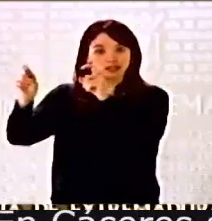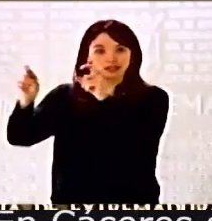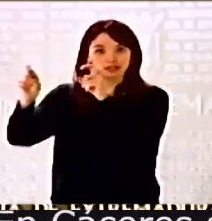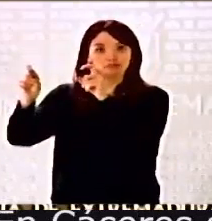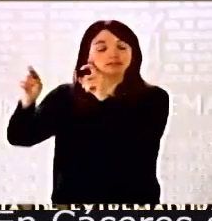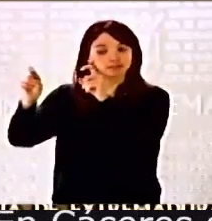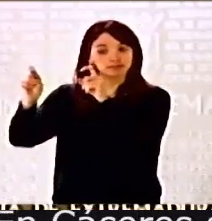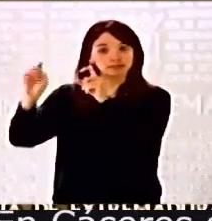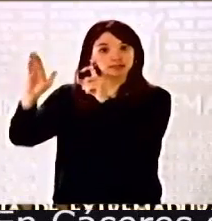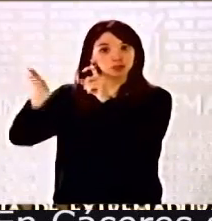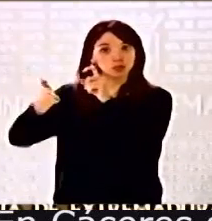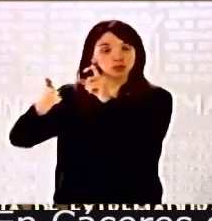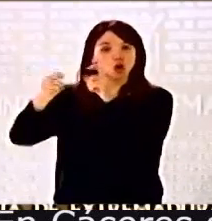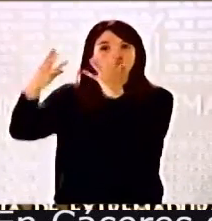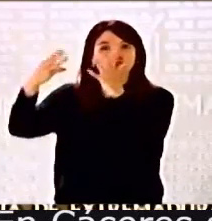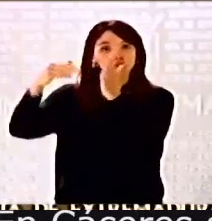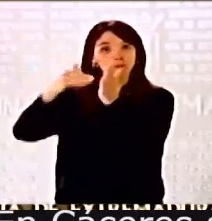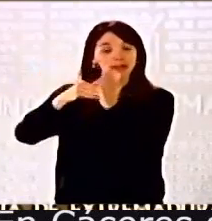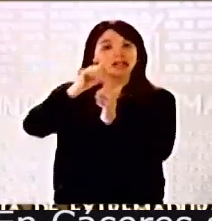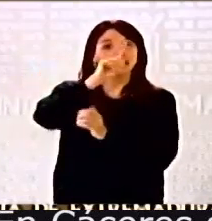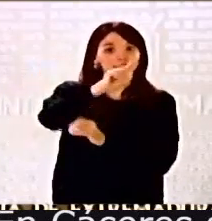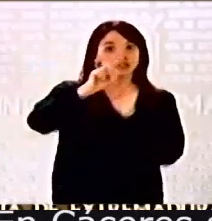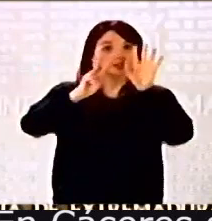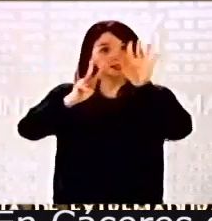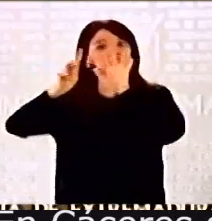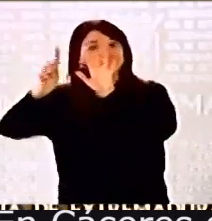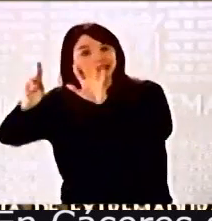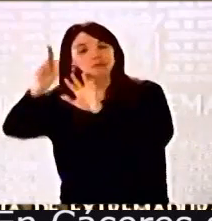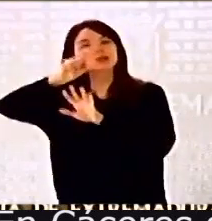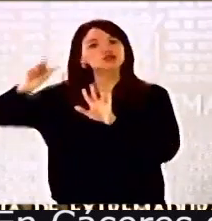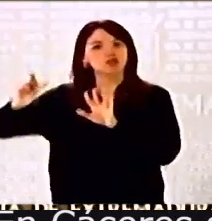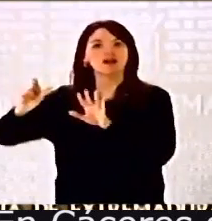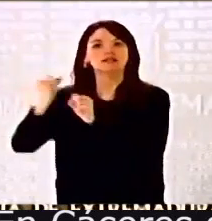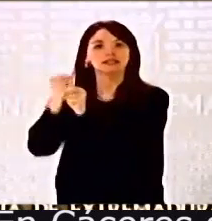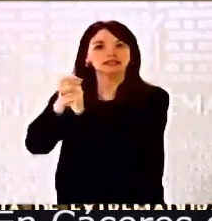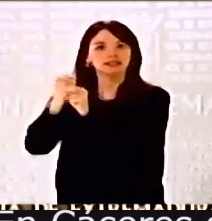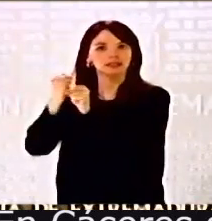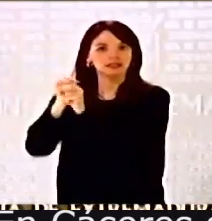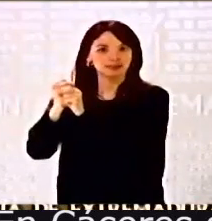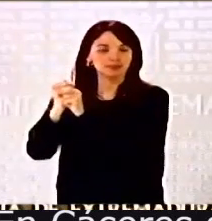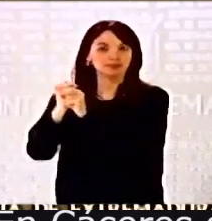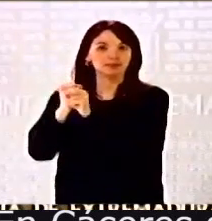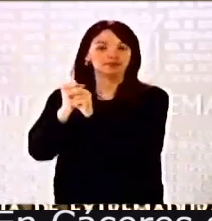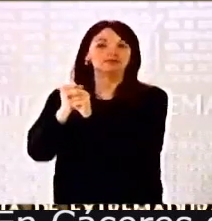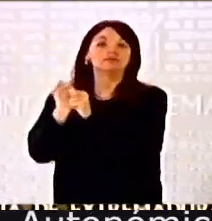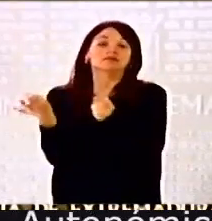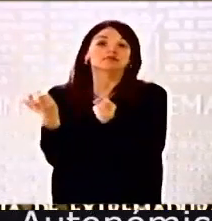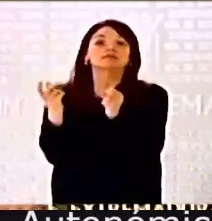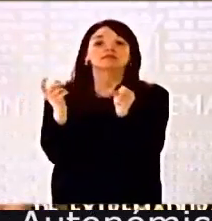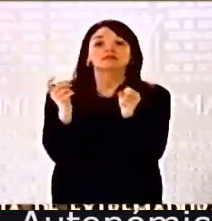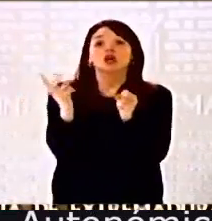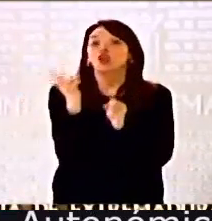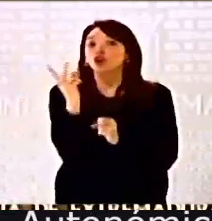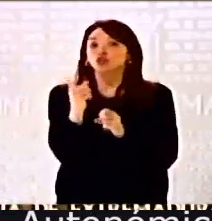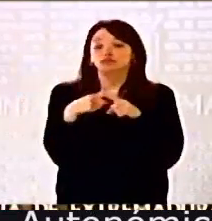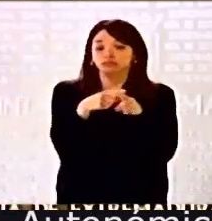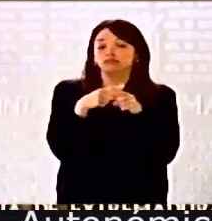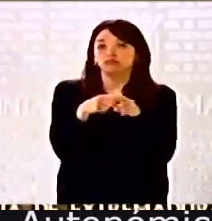tiene afectados 8.176 trabajadores. Autonómicos, que son aquellas que funcionan en las dos provincias,